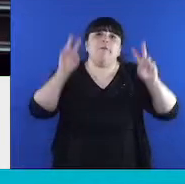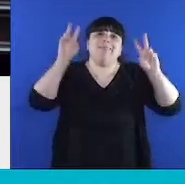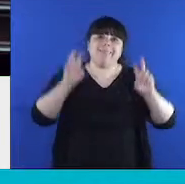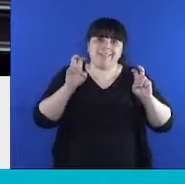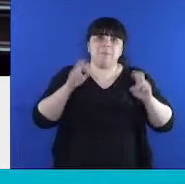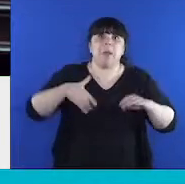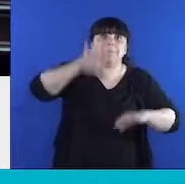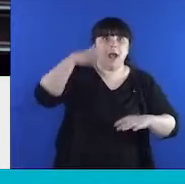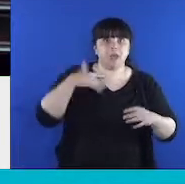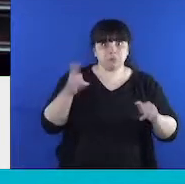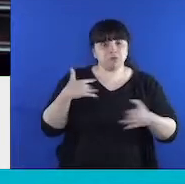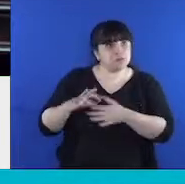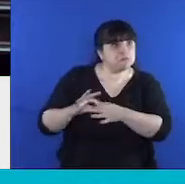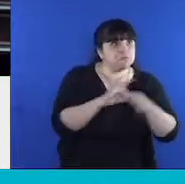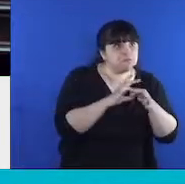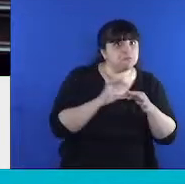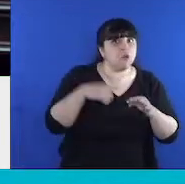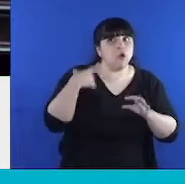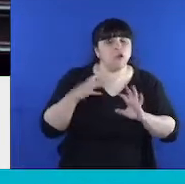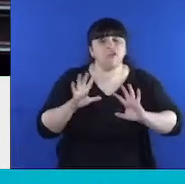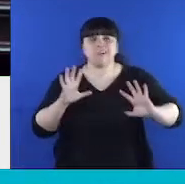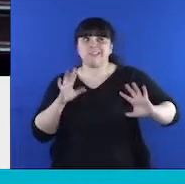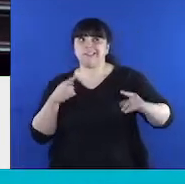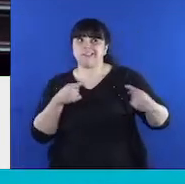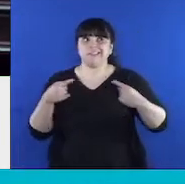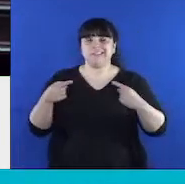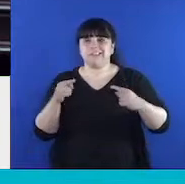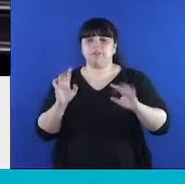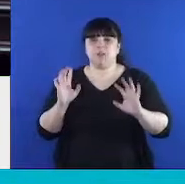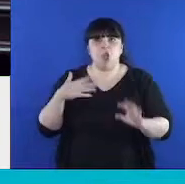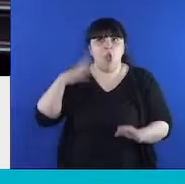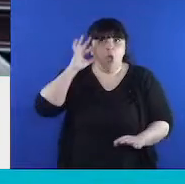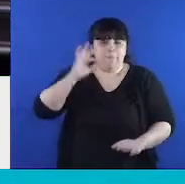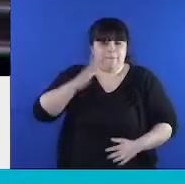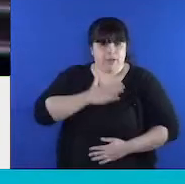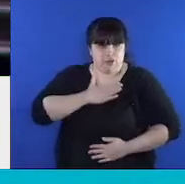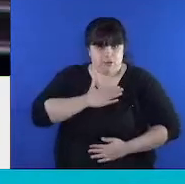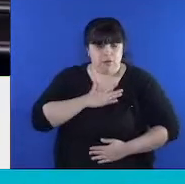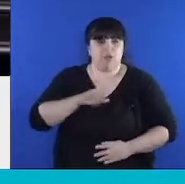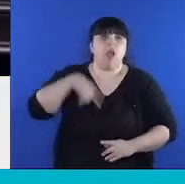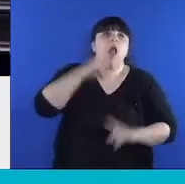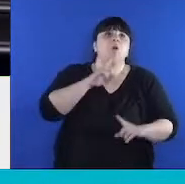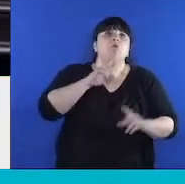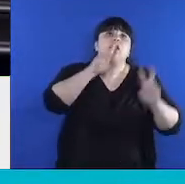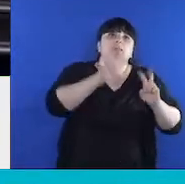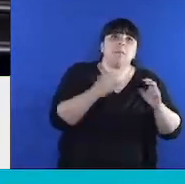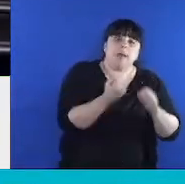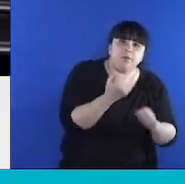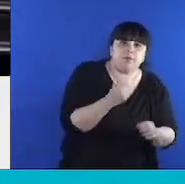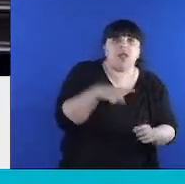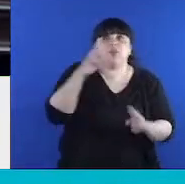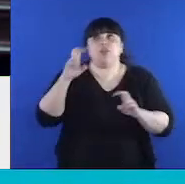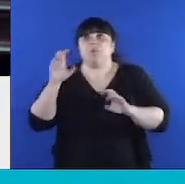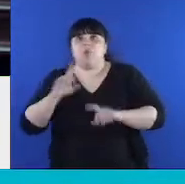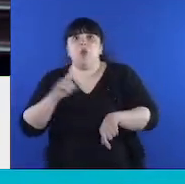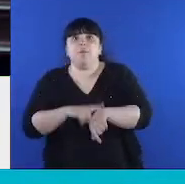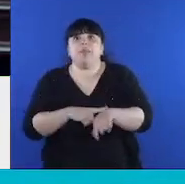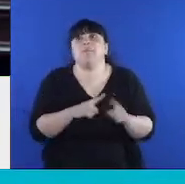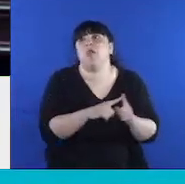mí, esto es una opinión personal, son más importantes que el proyecto que más tiempo nos demandó de debate en esta sesión.